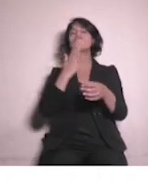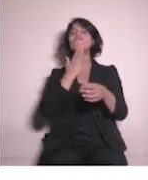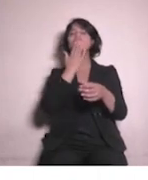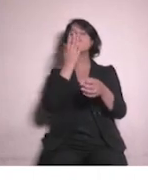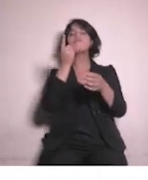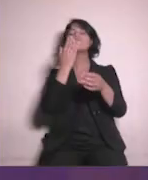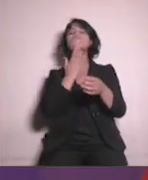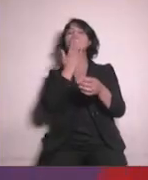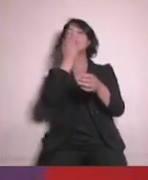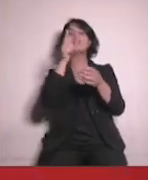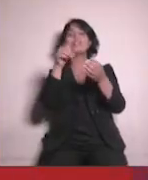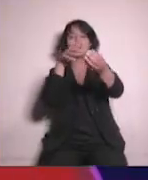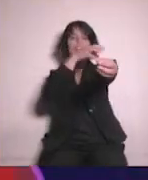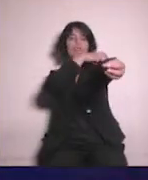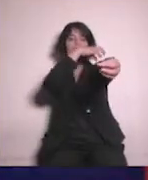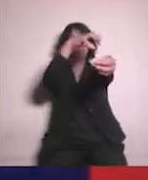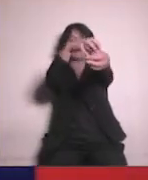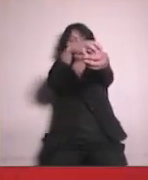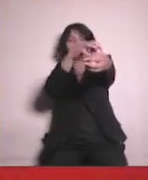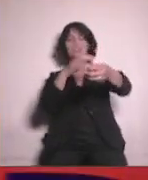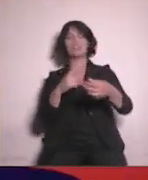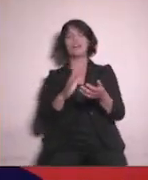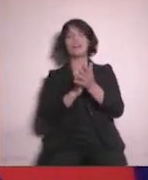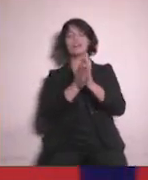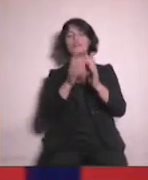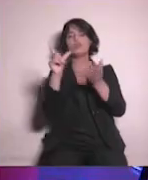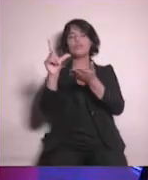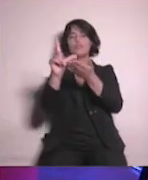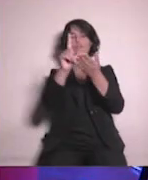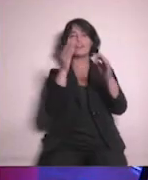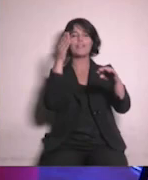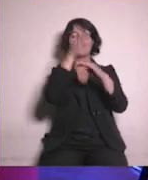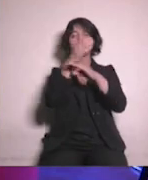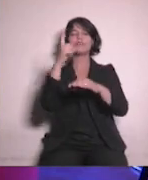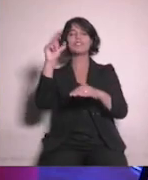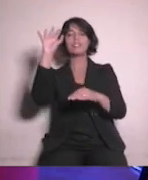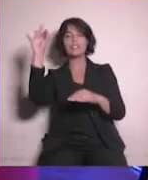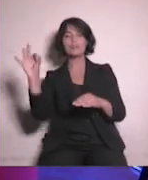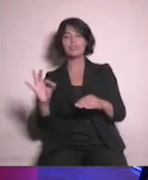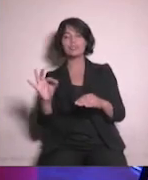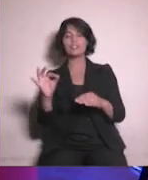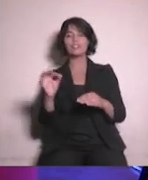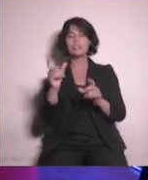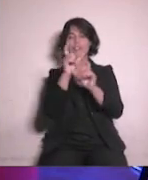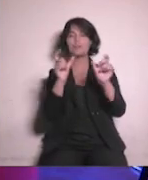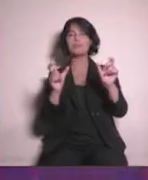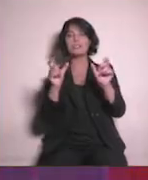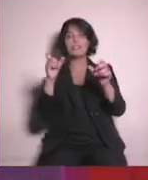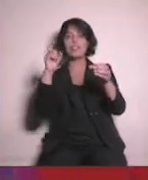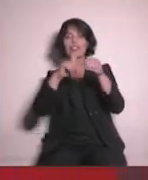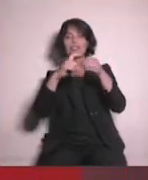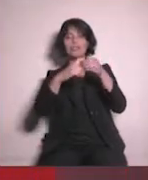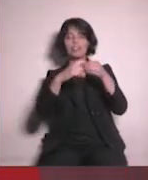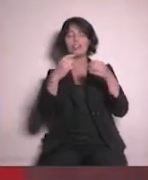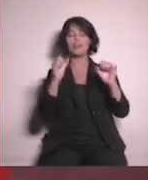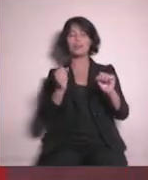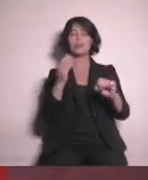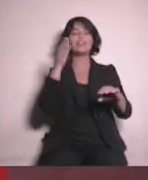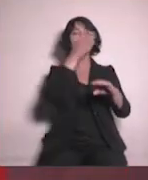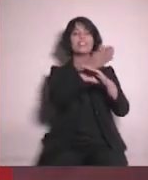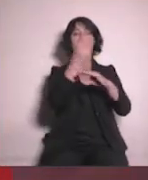a los clientes a su hogar, a sus comunas. 70% de nuestros clientes se pueden atender en sus comunas.